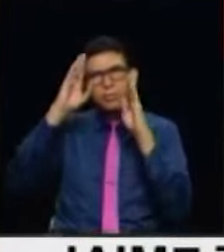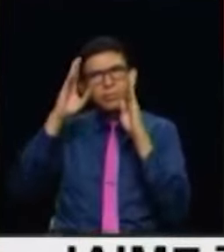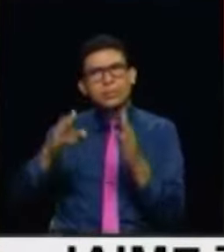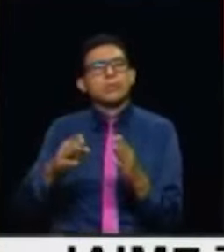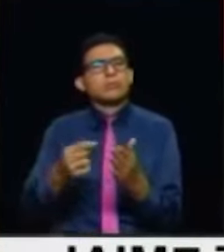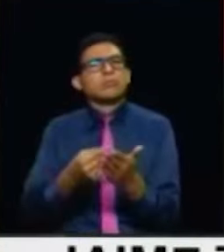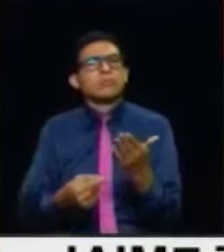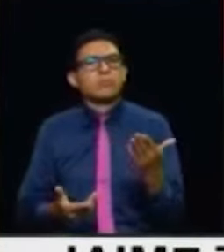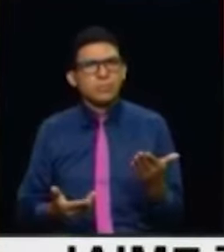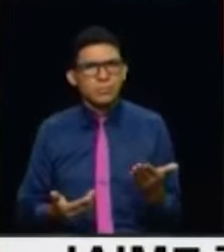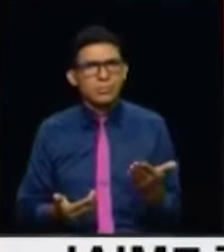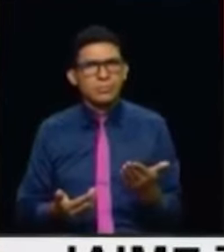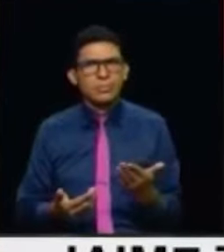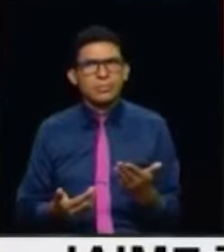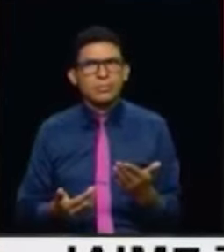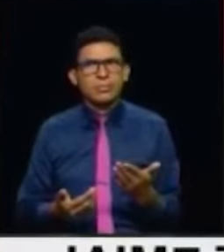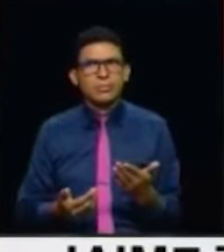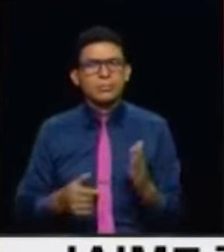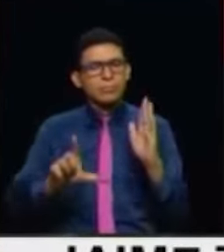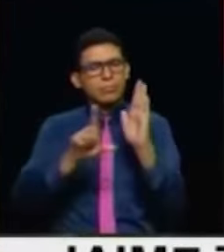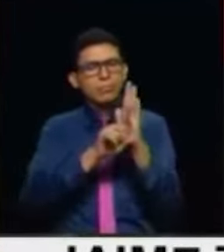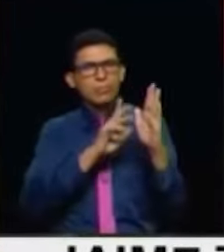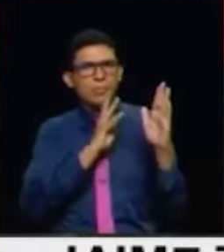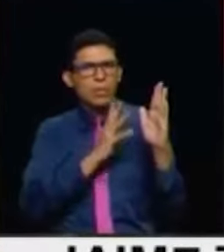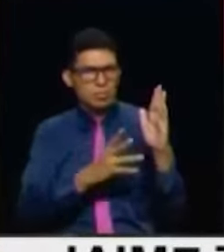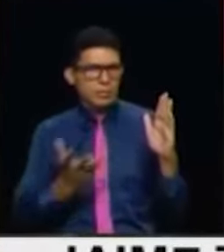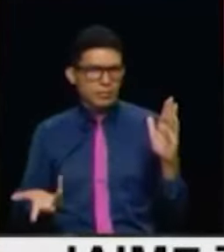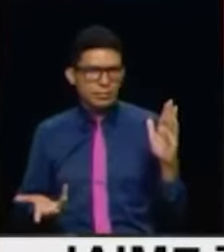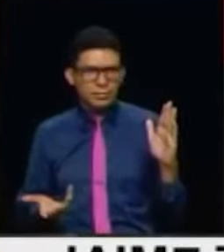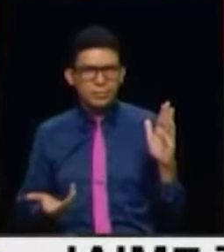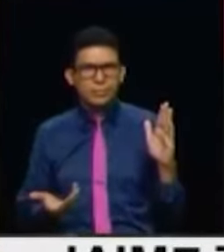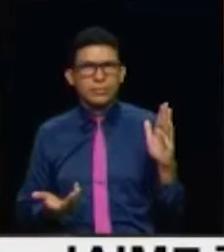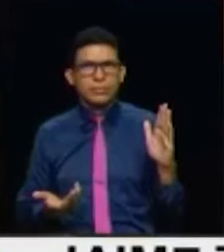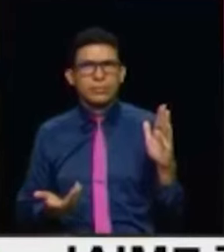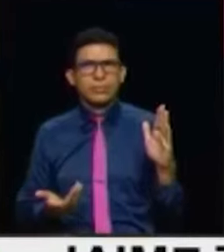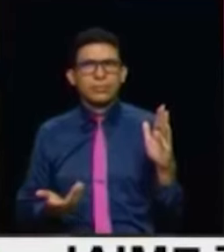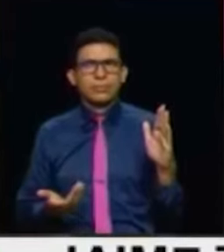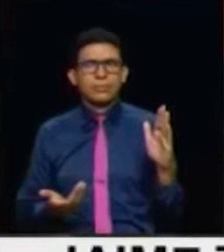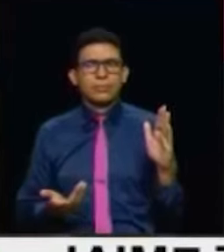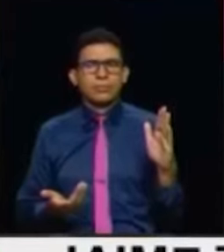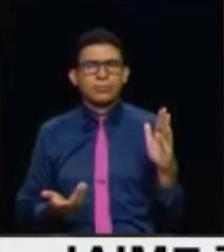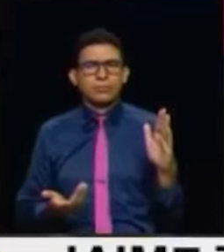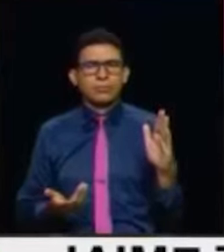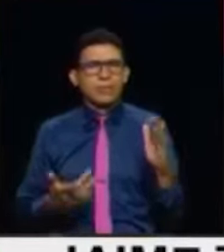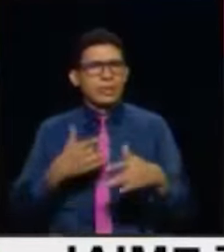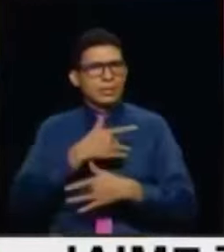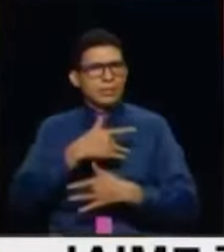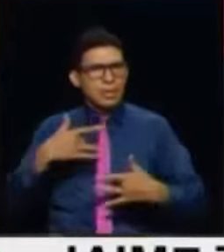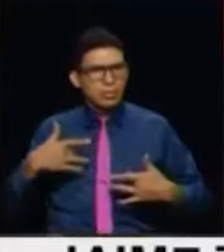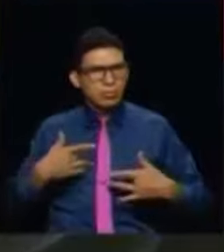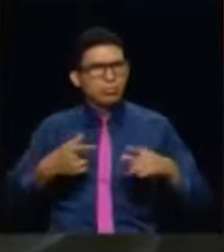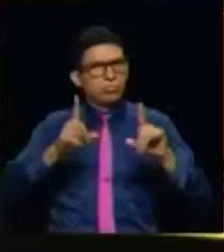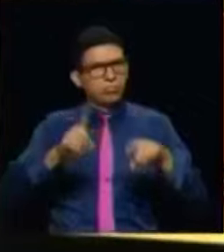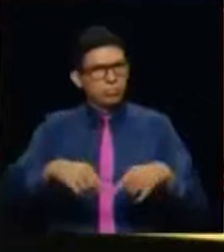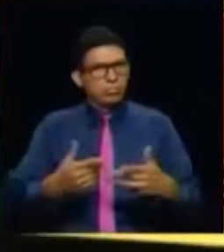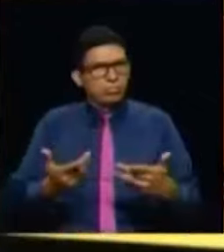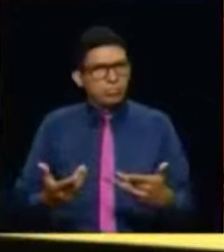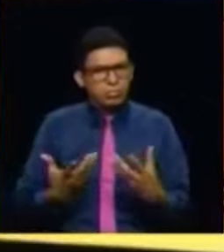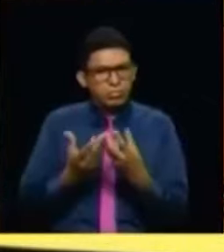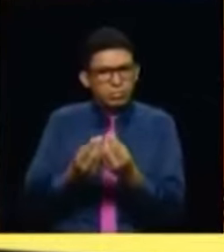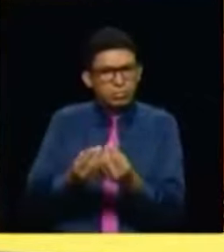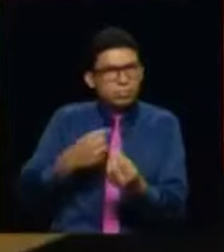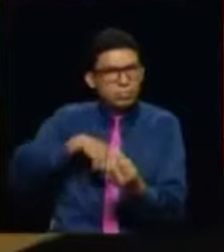de la ilegalidad, de lo que es la salud también para el